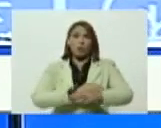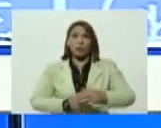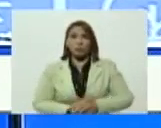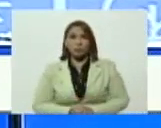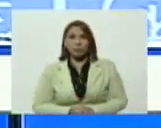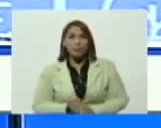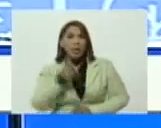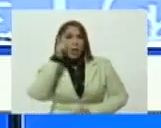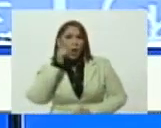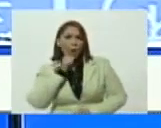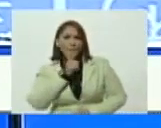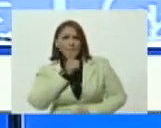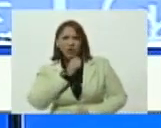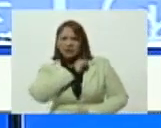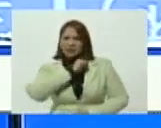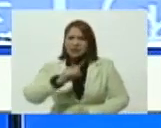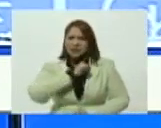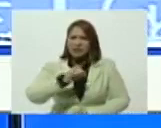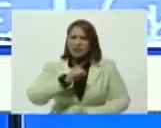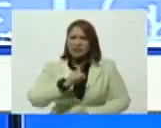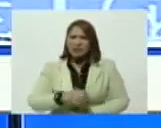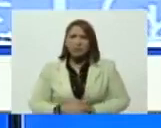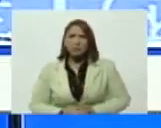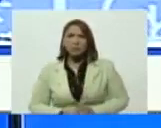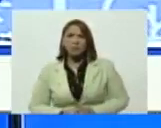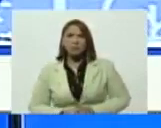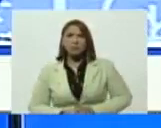Leopoldo López, el asesino y criminal?